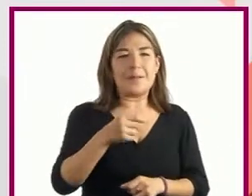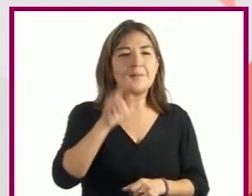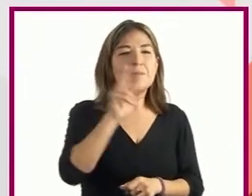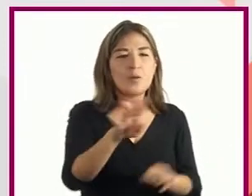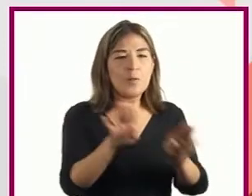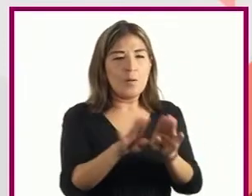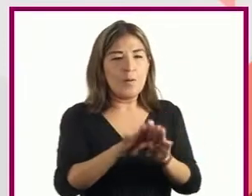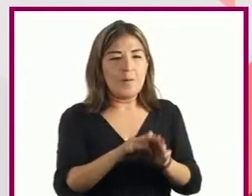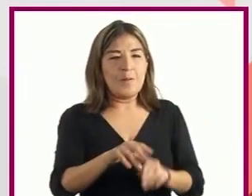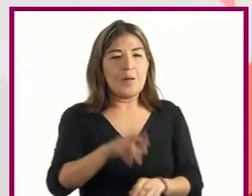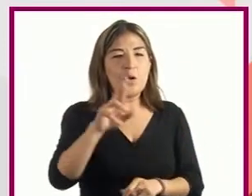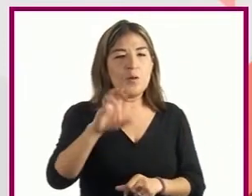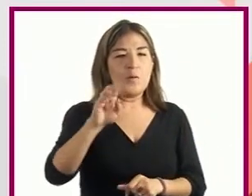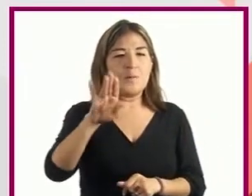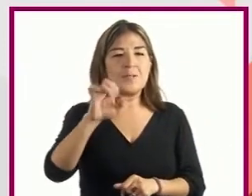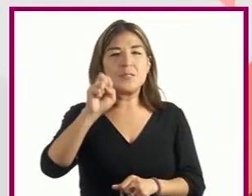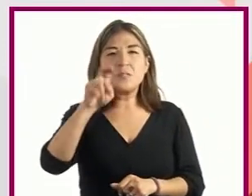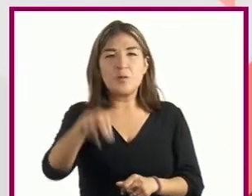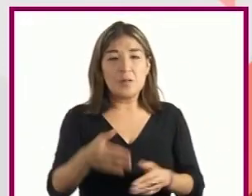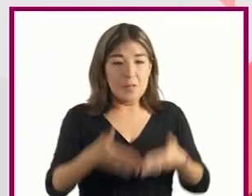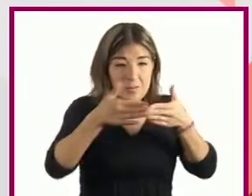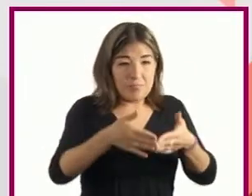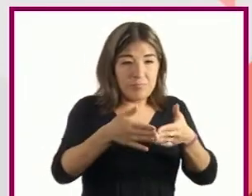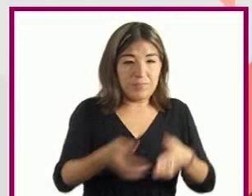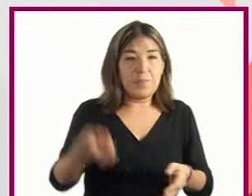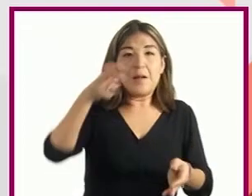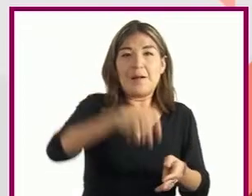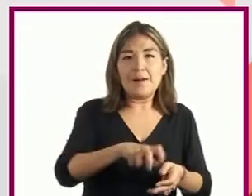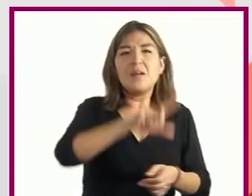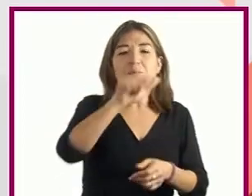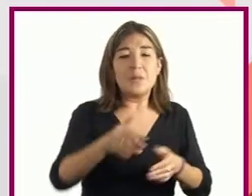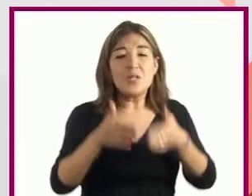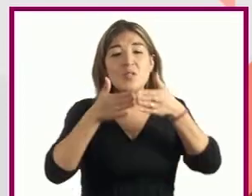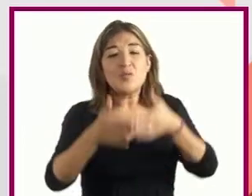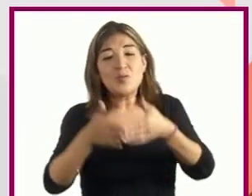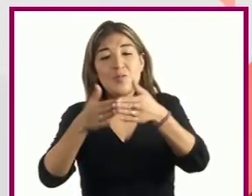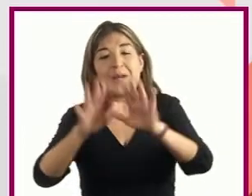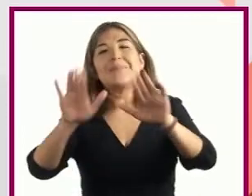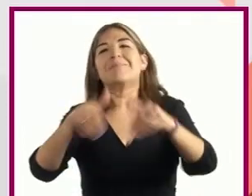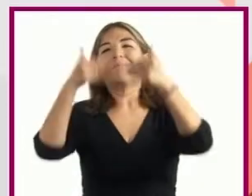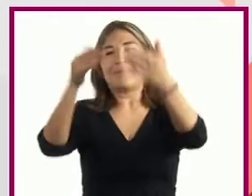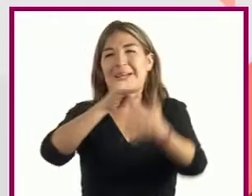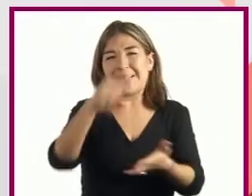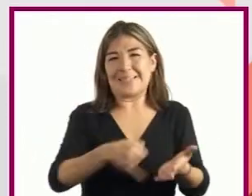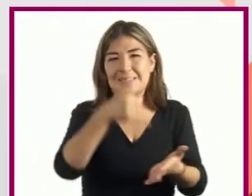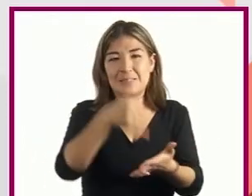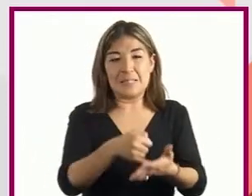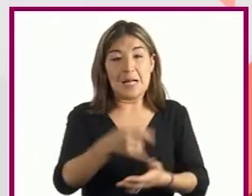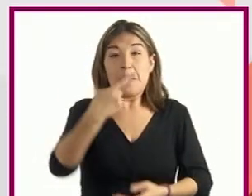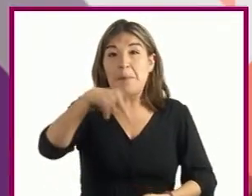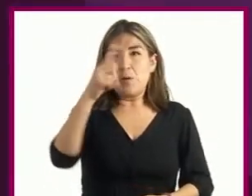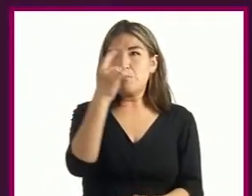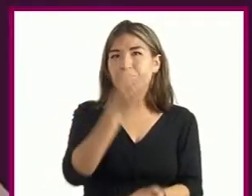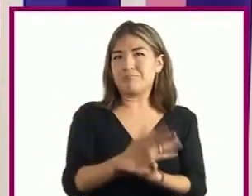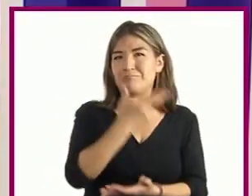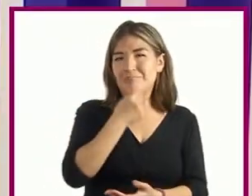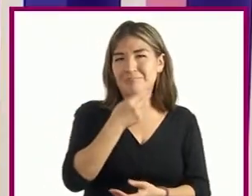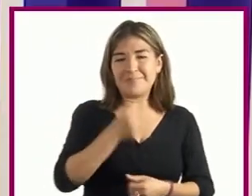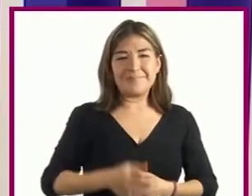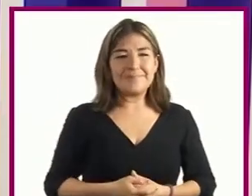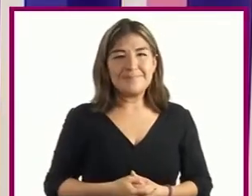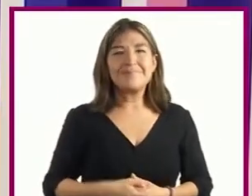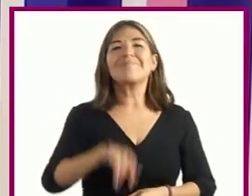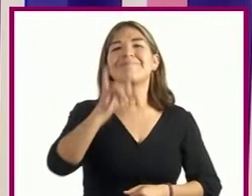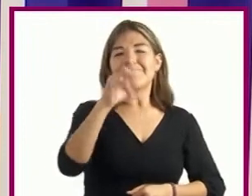toma el barco y en la segunda se observa el naufragio que él ha llegado a la isla, pero solamente él.